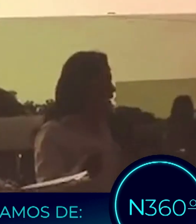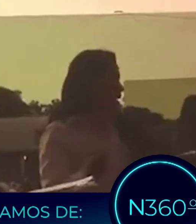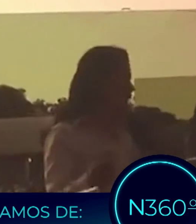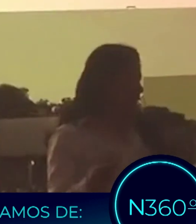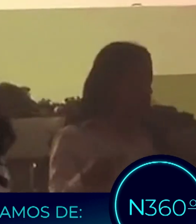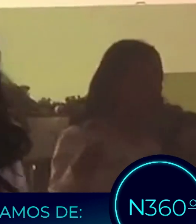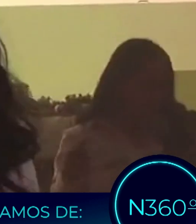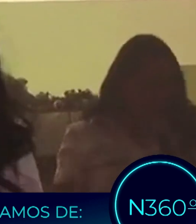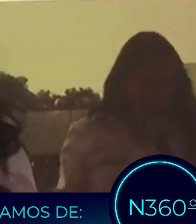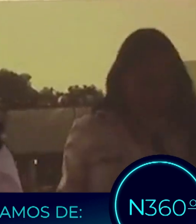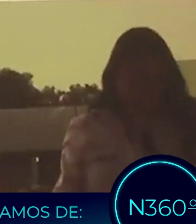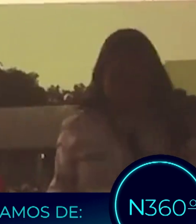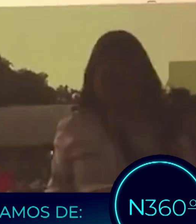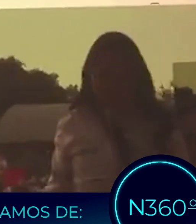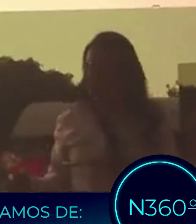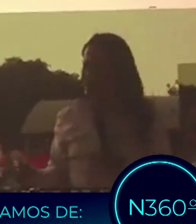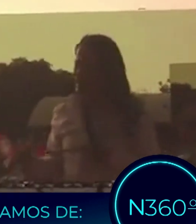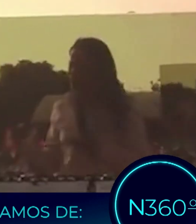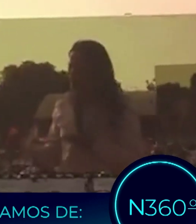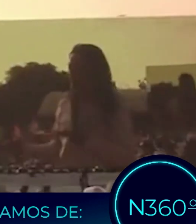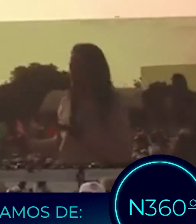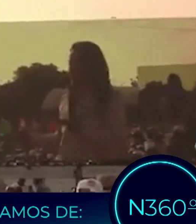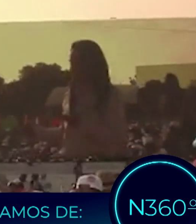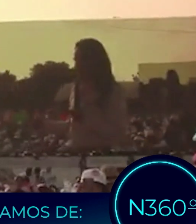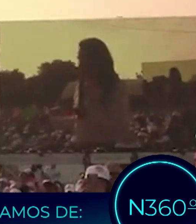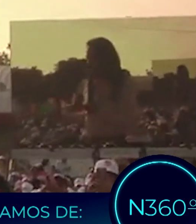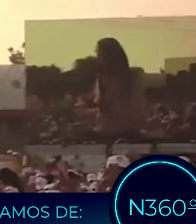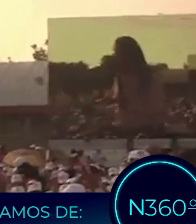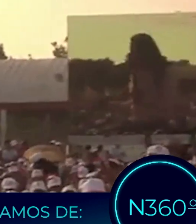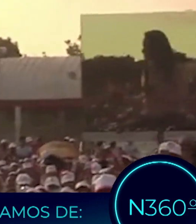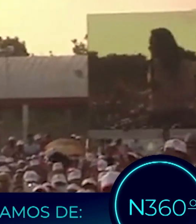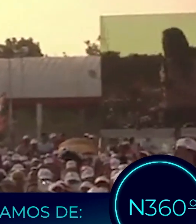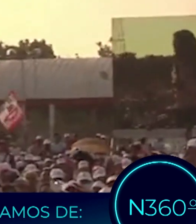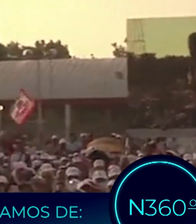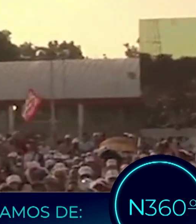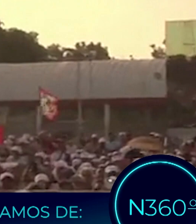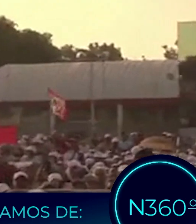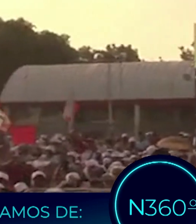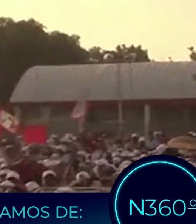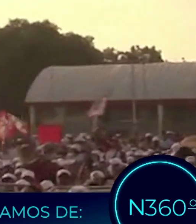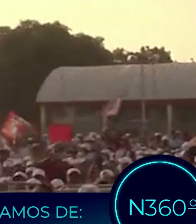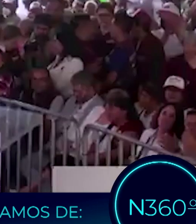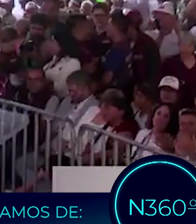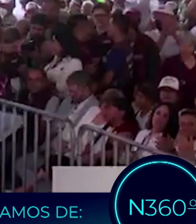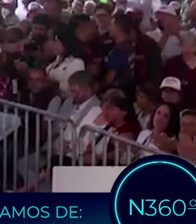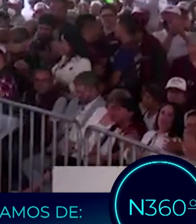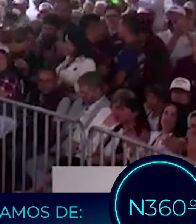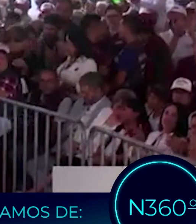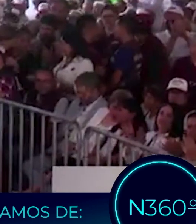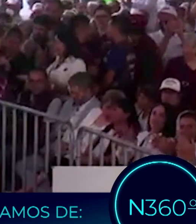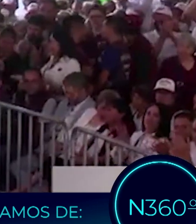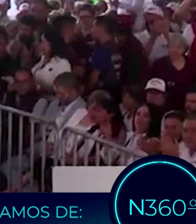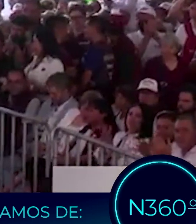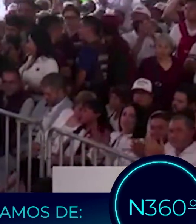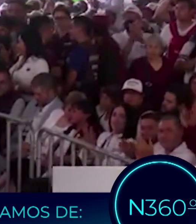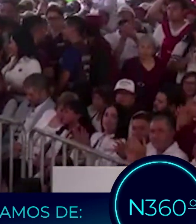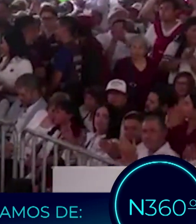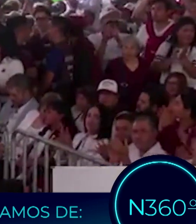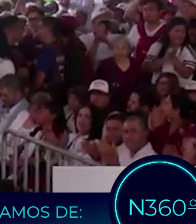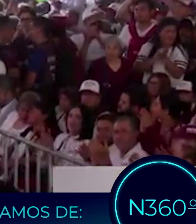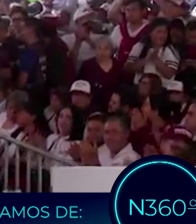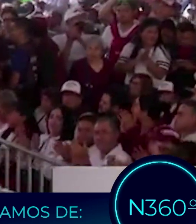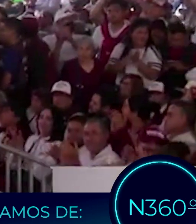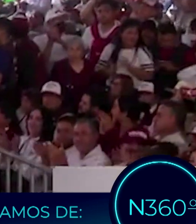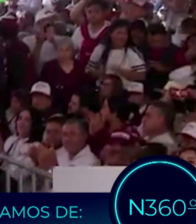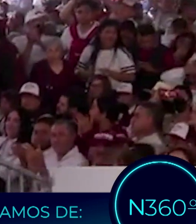el país. Así que es el lado bonito. Lo real va a empezar después o en el debate, mira, por